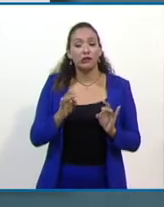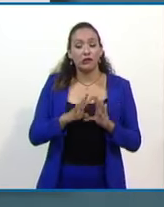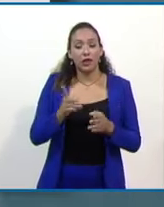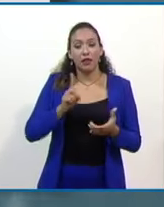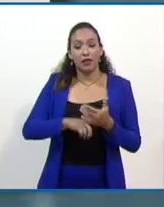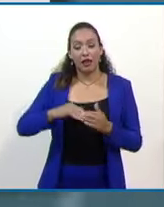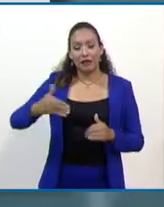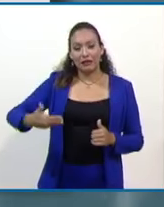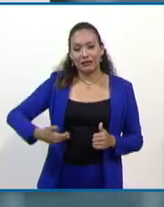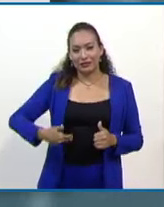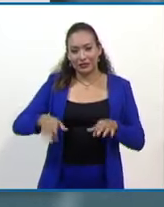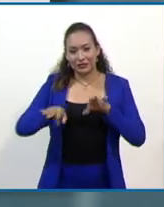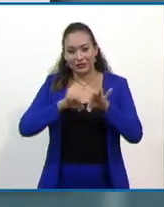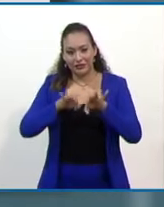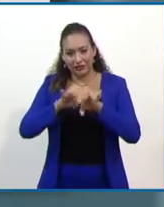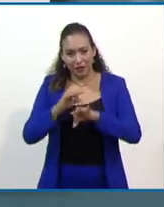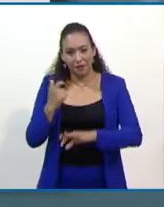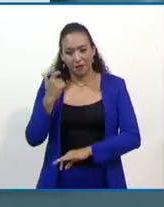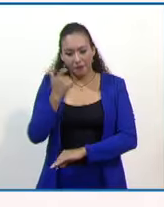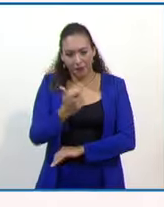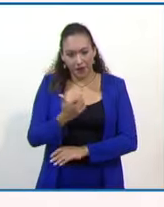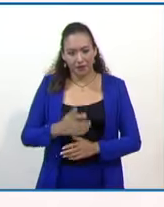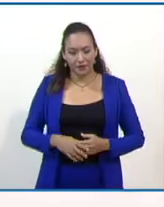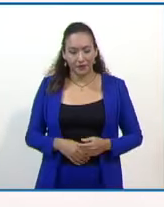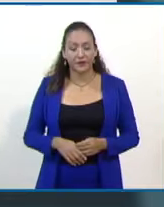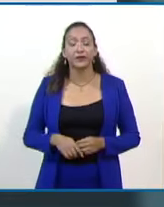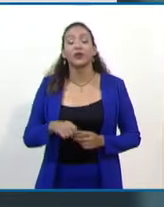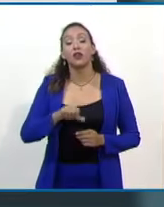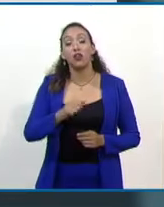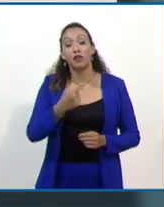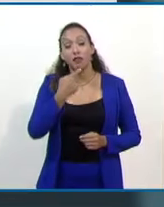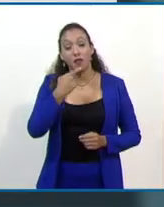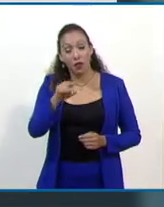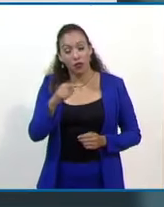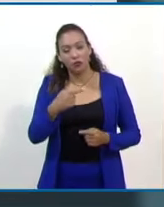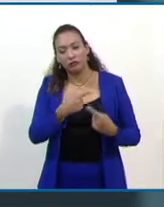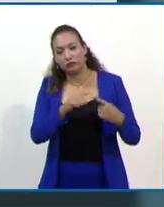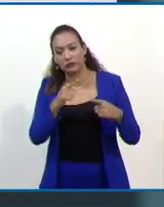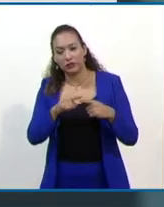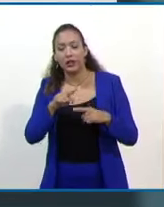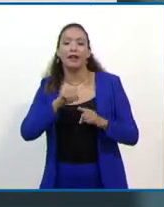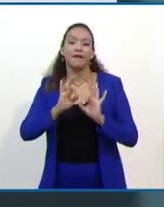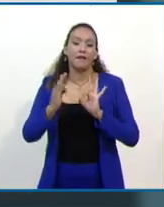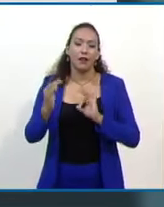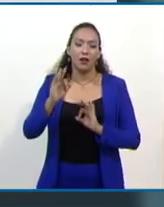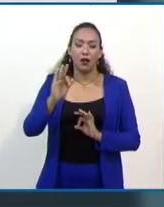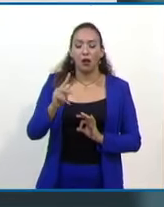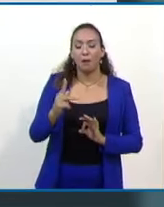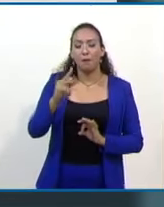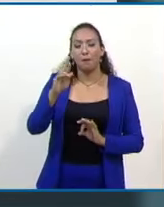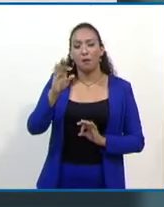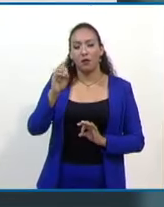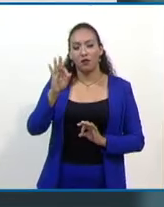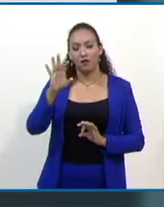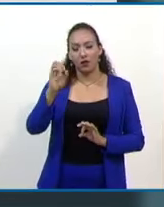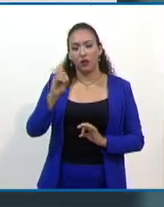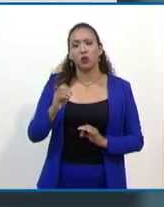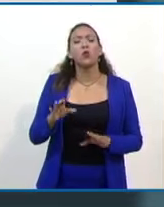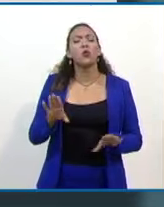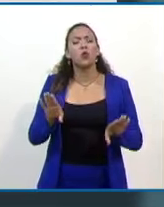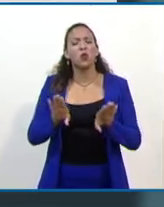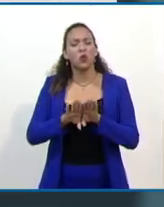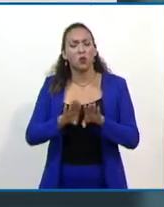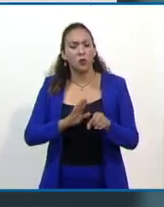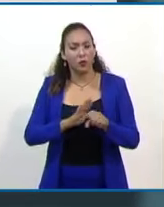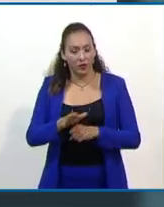trabajo por causa inexcusable del patrón y denuncias y quejas ante la Profeco. sus diferencias tratándose de la utilización de